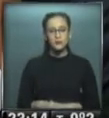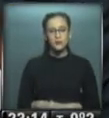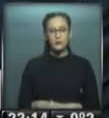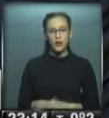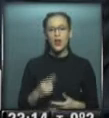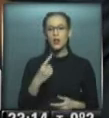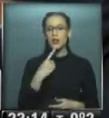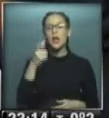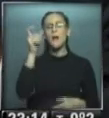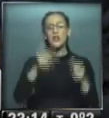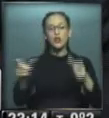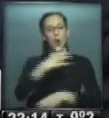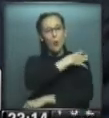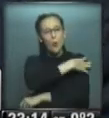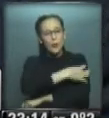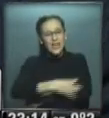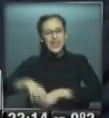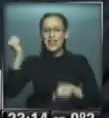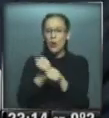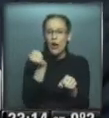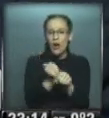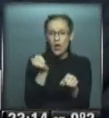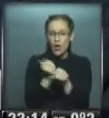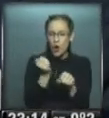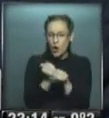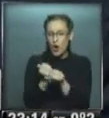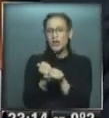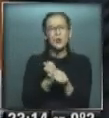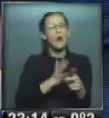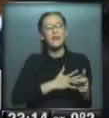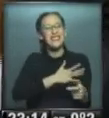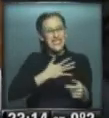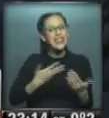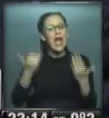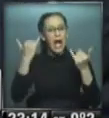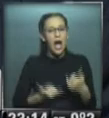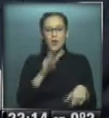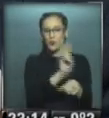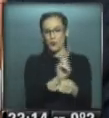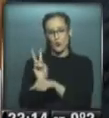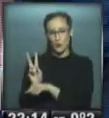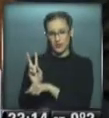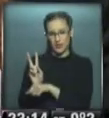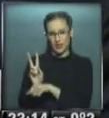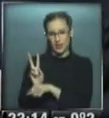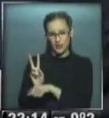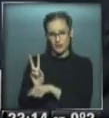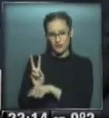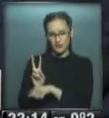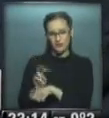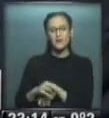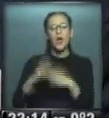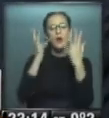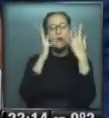los sectores más humildes, más vulnerables, sentirse protegidos, incluidos por un proyecto y por